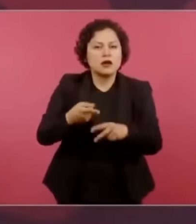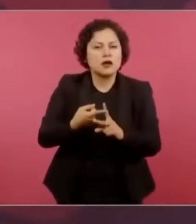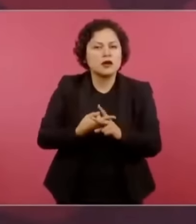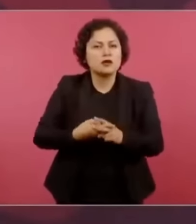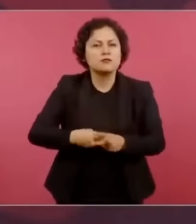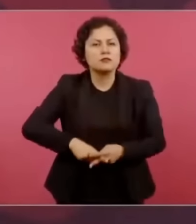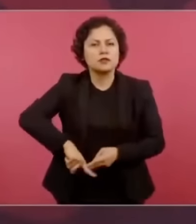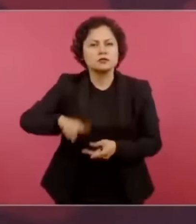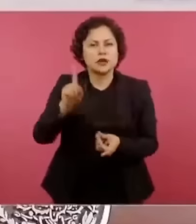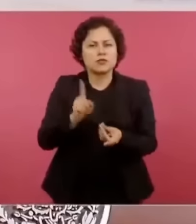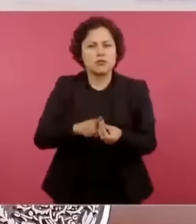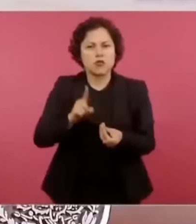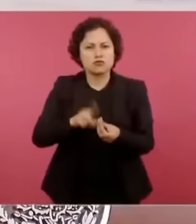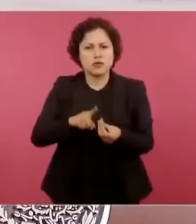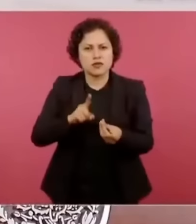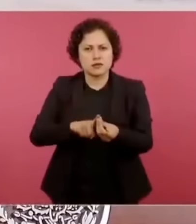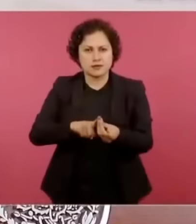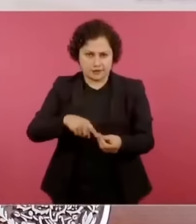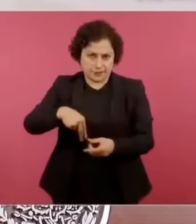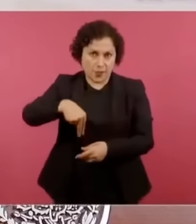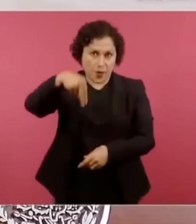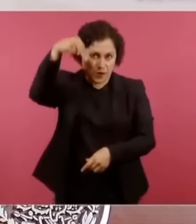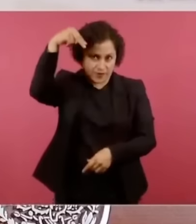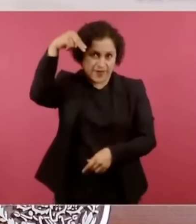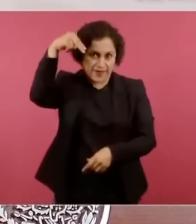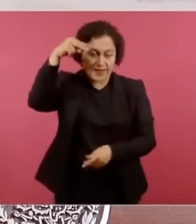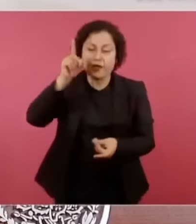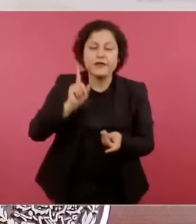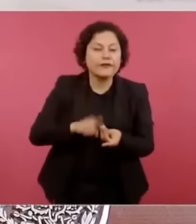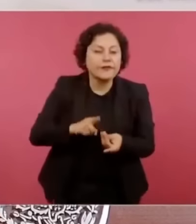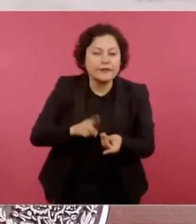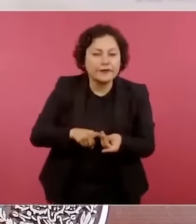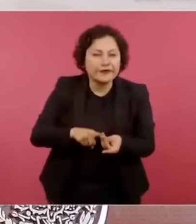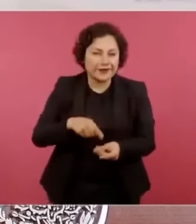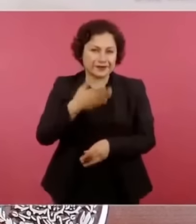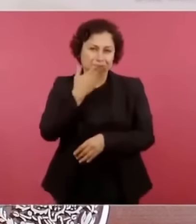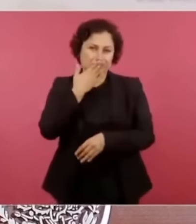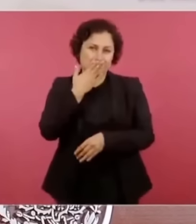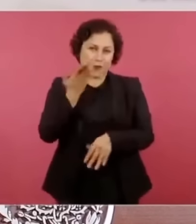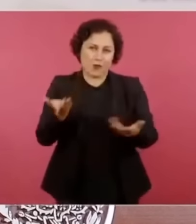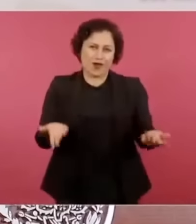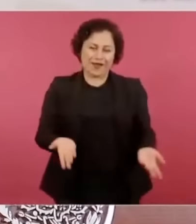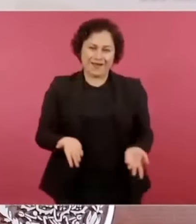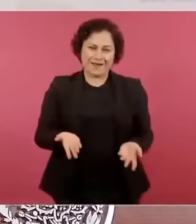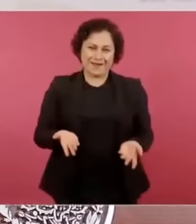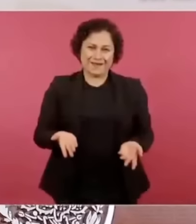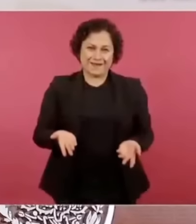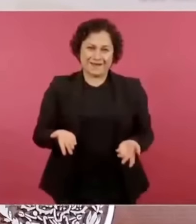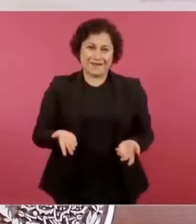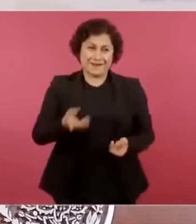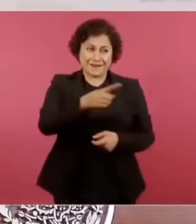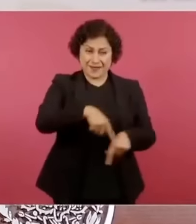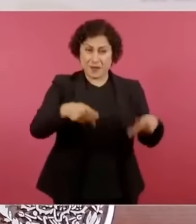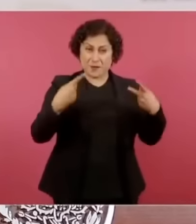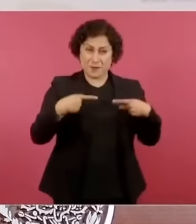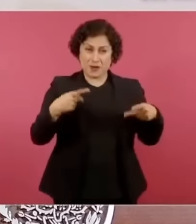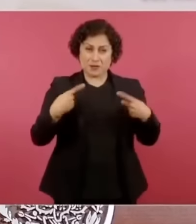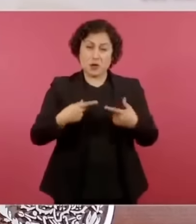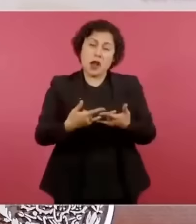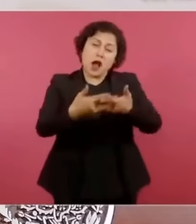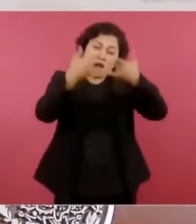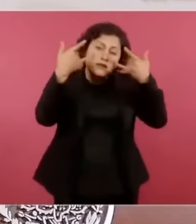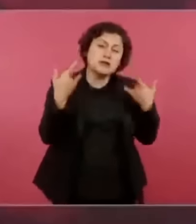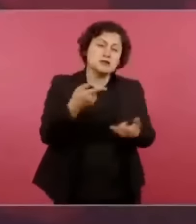en particular en Sonora. O sea, los sonorenses siempre han estado a la vanguardia de las